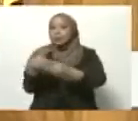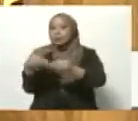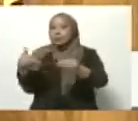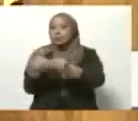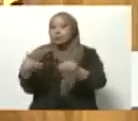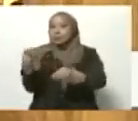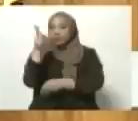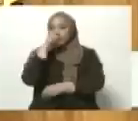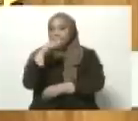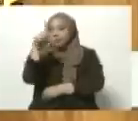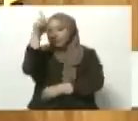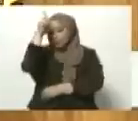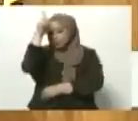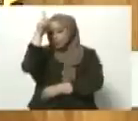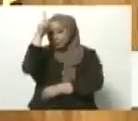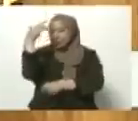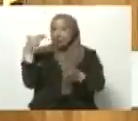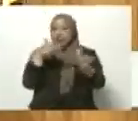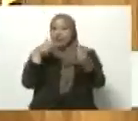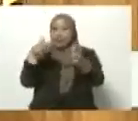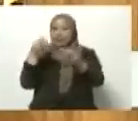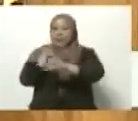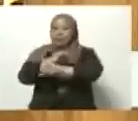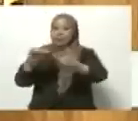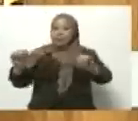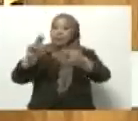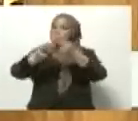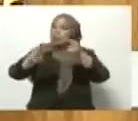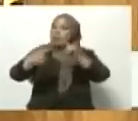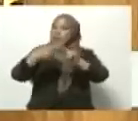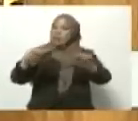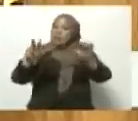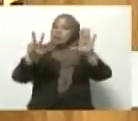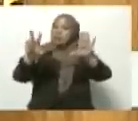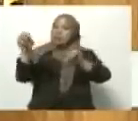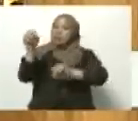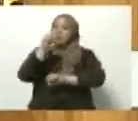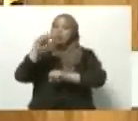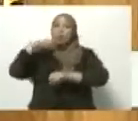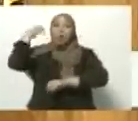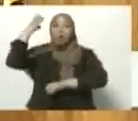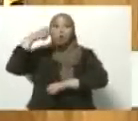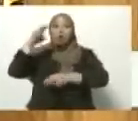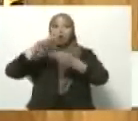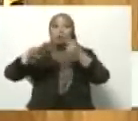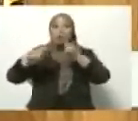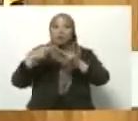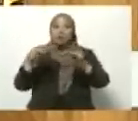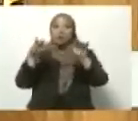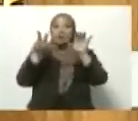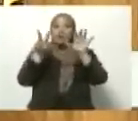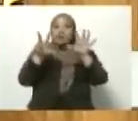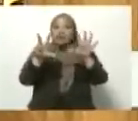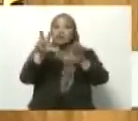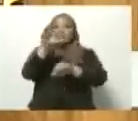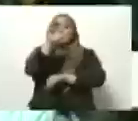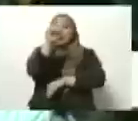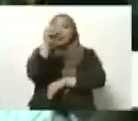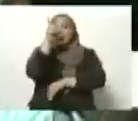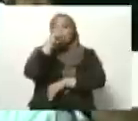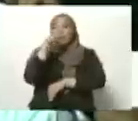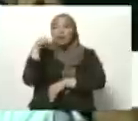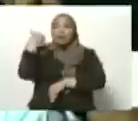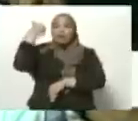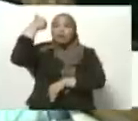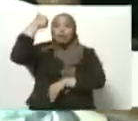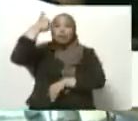año Alemania para su rearme. El fin de la paz de 70 años en Europa. La paz en Europa por 70 años es el mayor periodo de